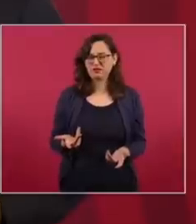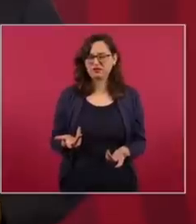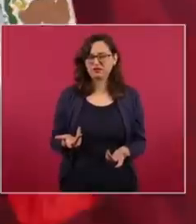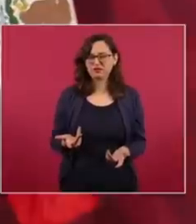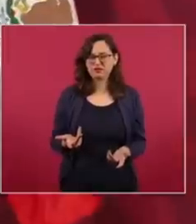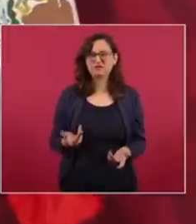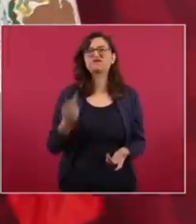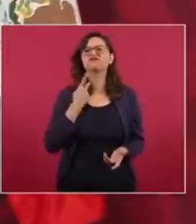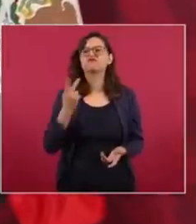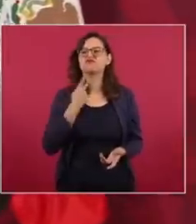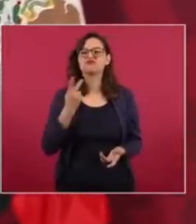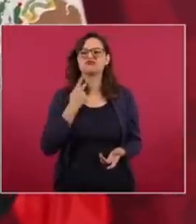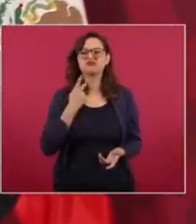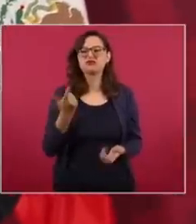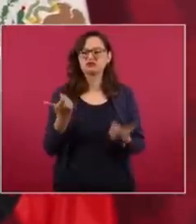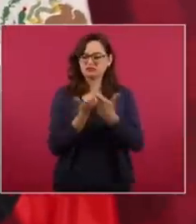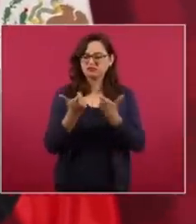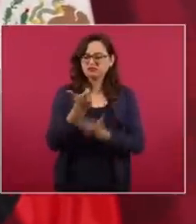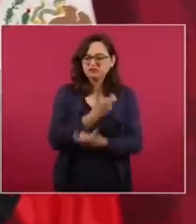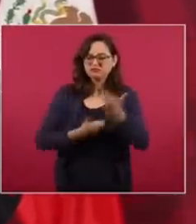en lo político, en lo económico.